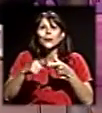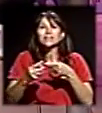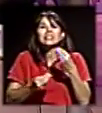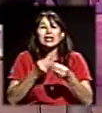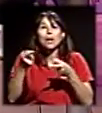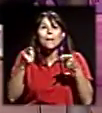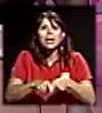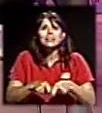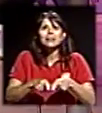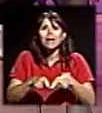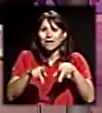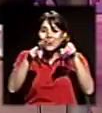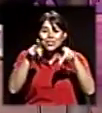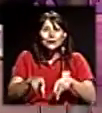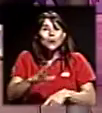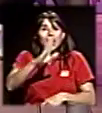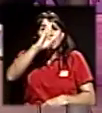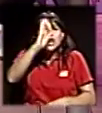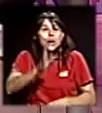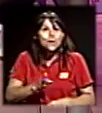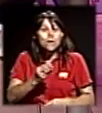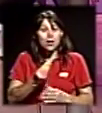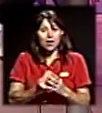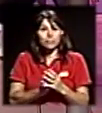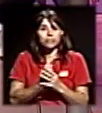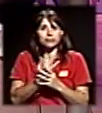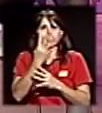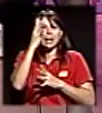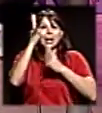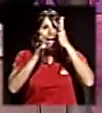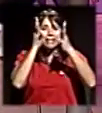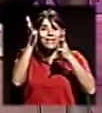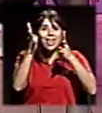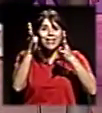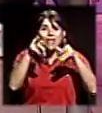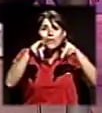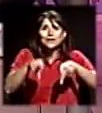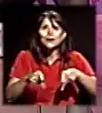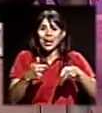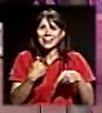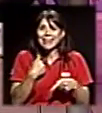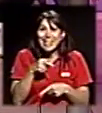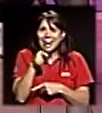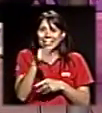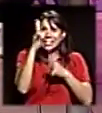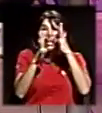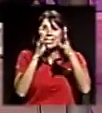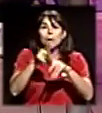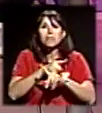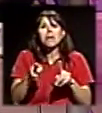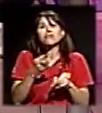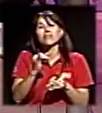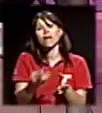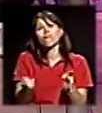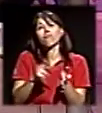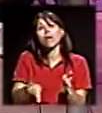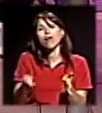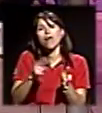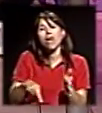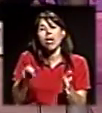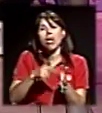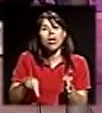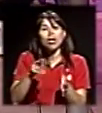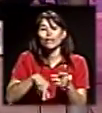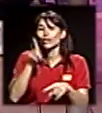a esa otra parte de la creatividad que tiene pero que mientras está en el disco rallado no lo va a poder